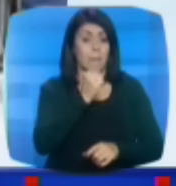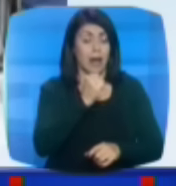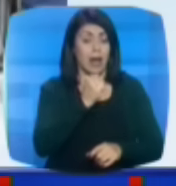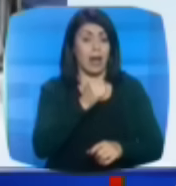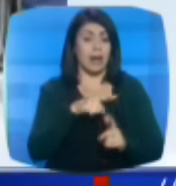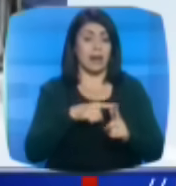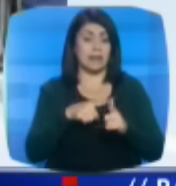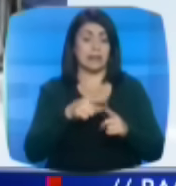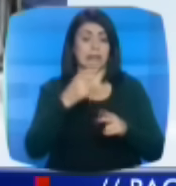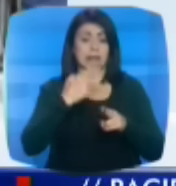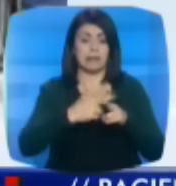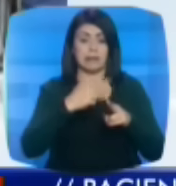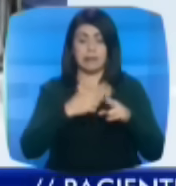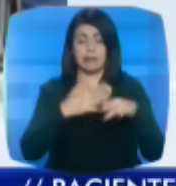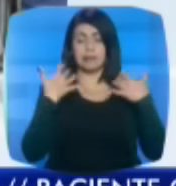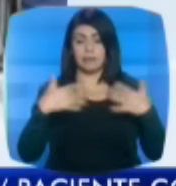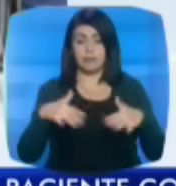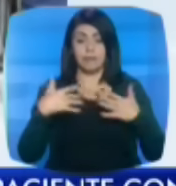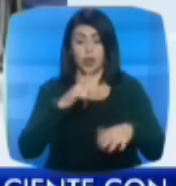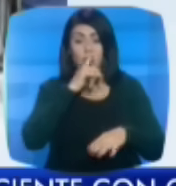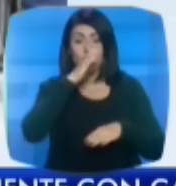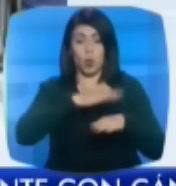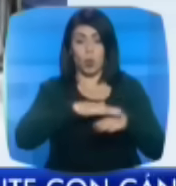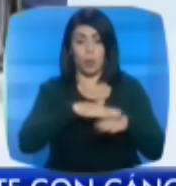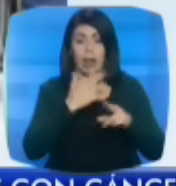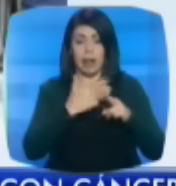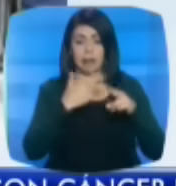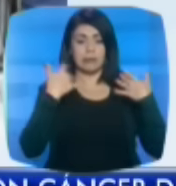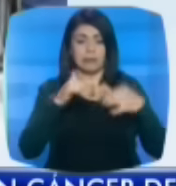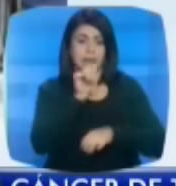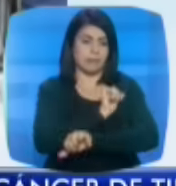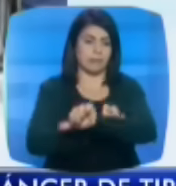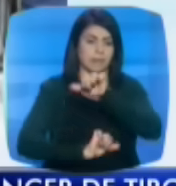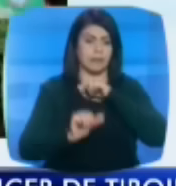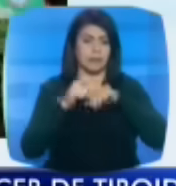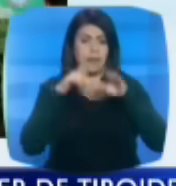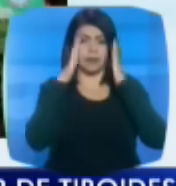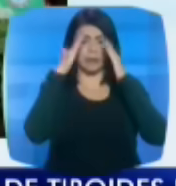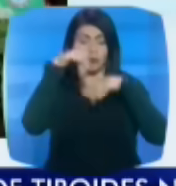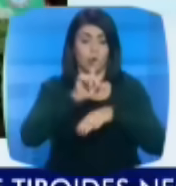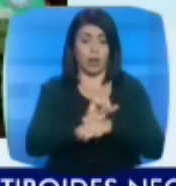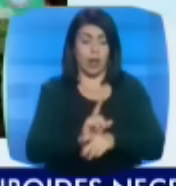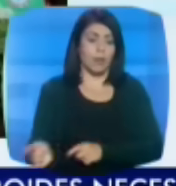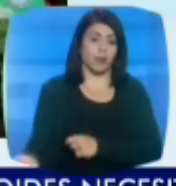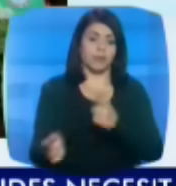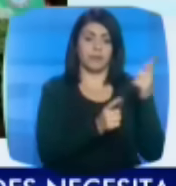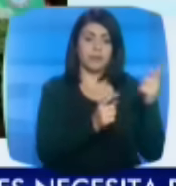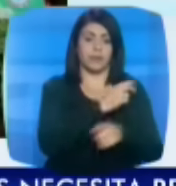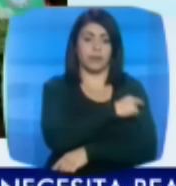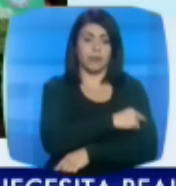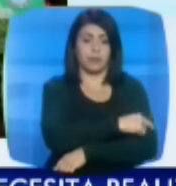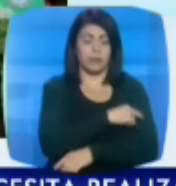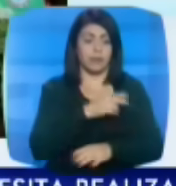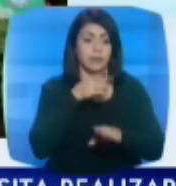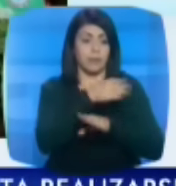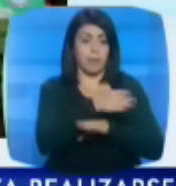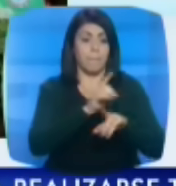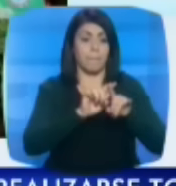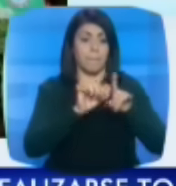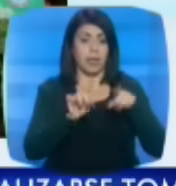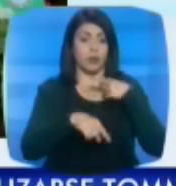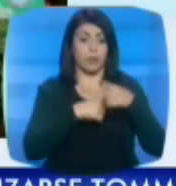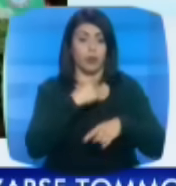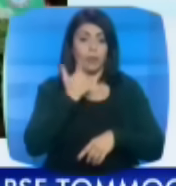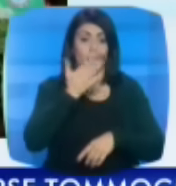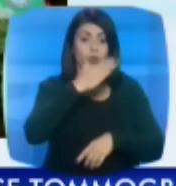altamente peligroso por múltiples delitos, en el que este resultó herido siendo atendido y trasladado hasta el nosocomio más cercano,